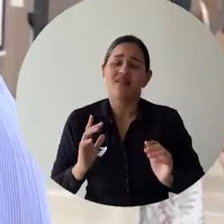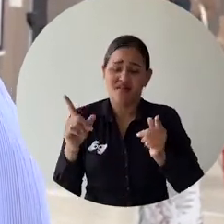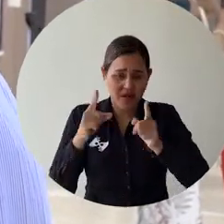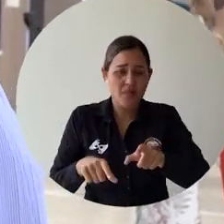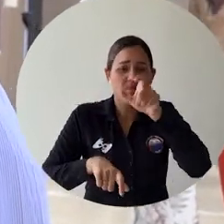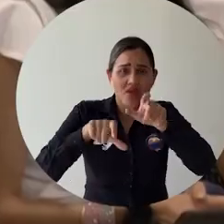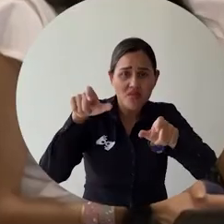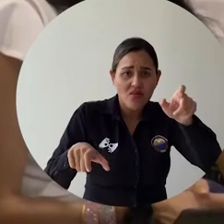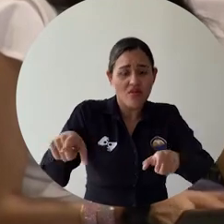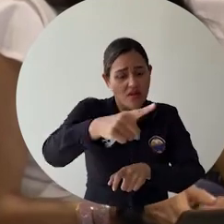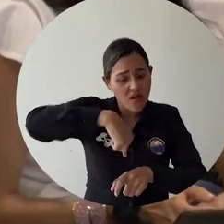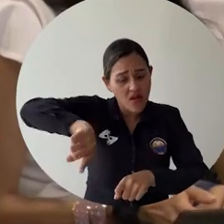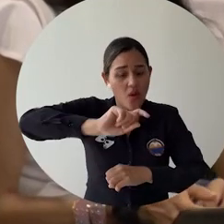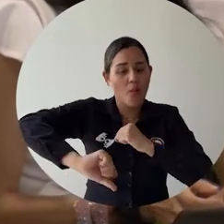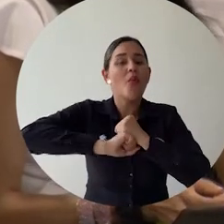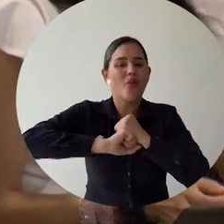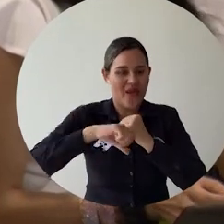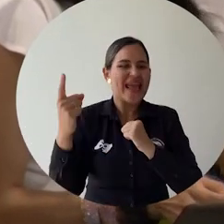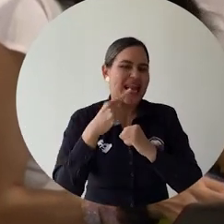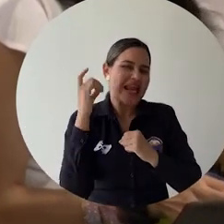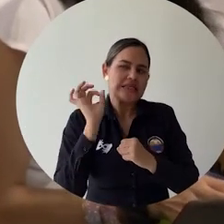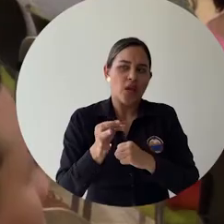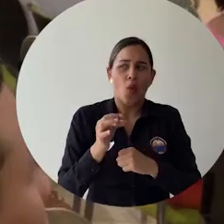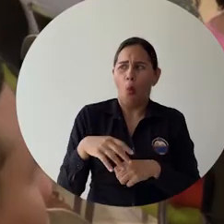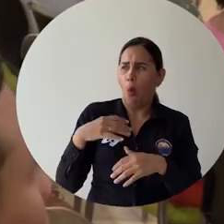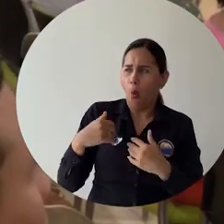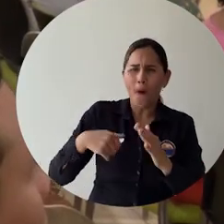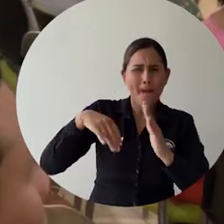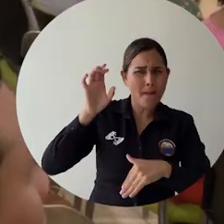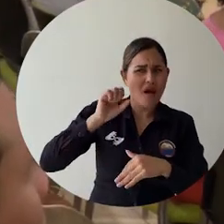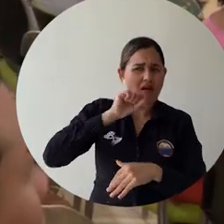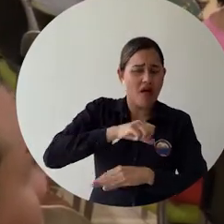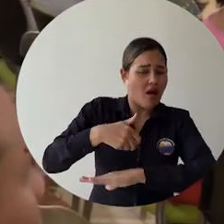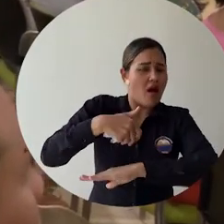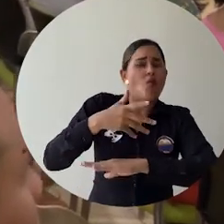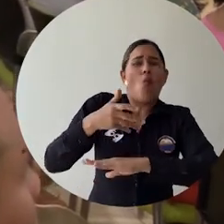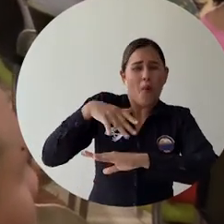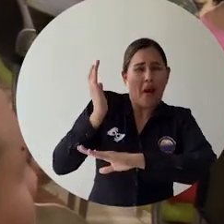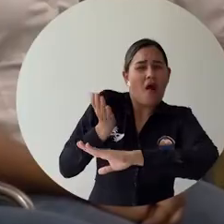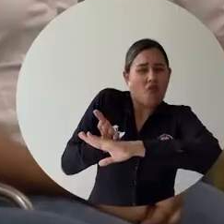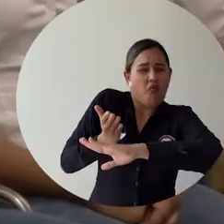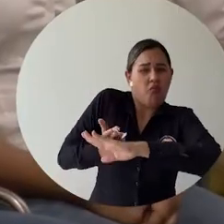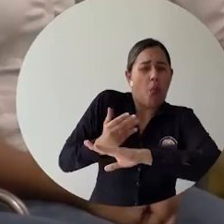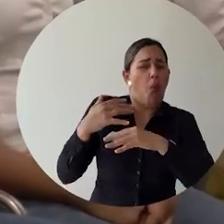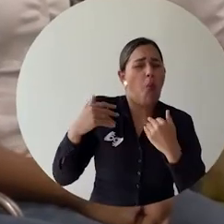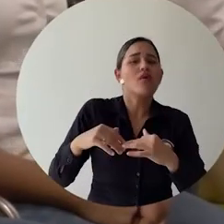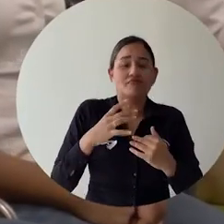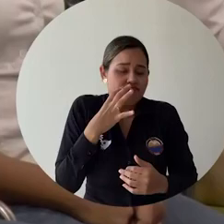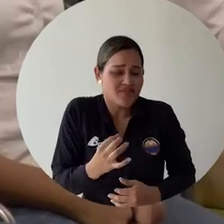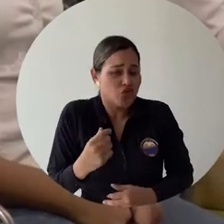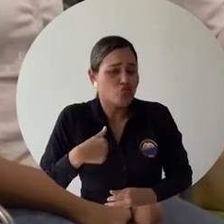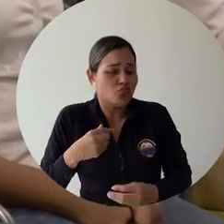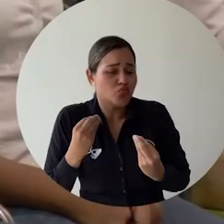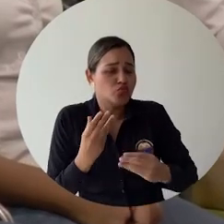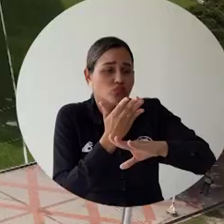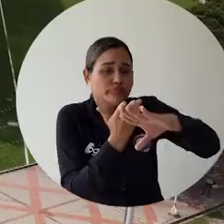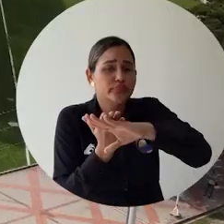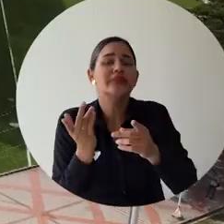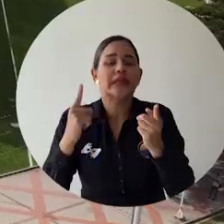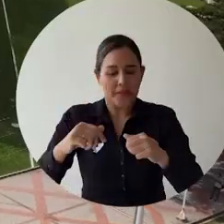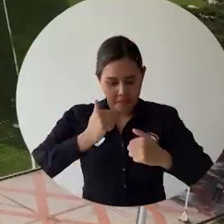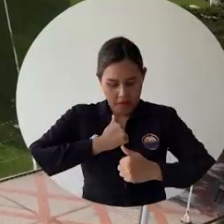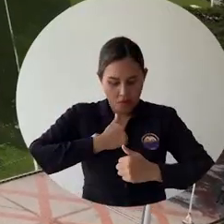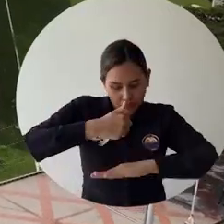hago seguimiento, exijo, pues evidentemente, mucha gente dice que siempre estoy exigiendo mucho, pero yo mismo me exijo mucho también porque creo que los